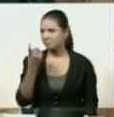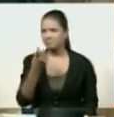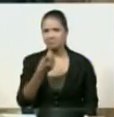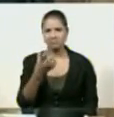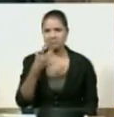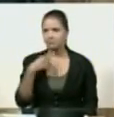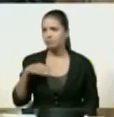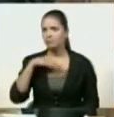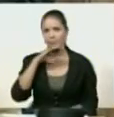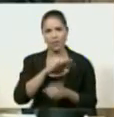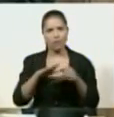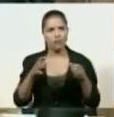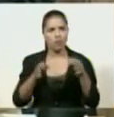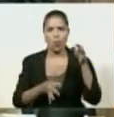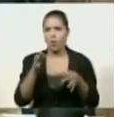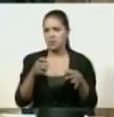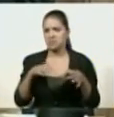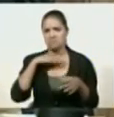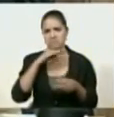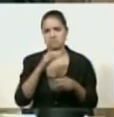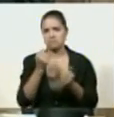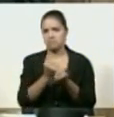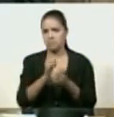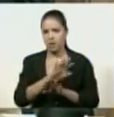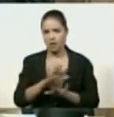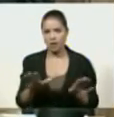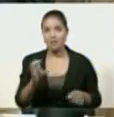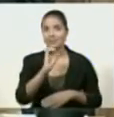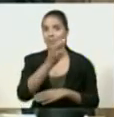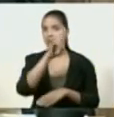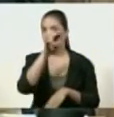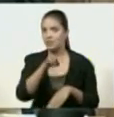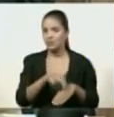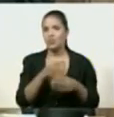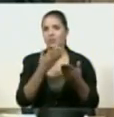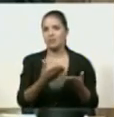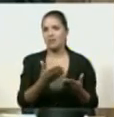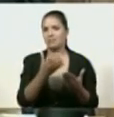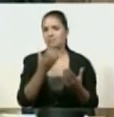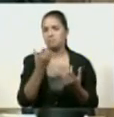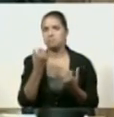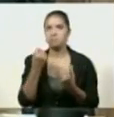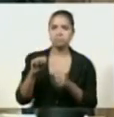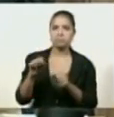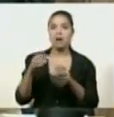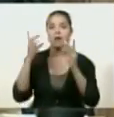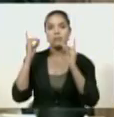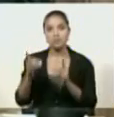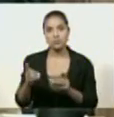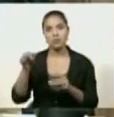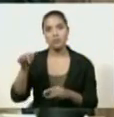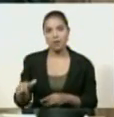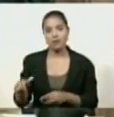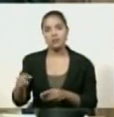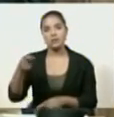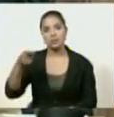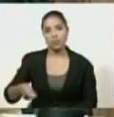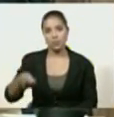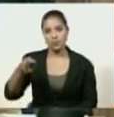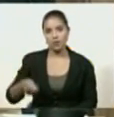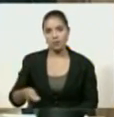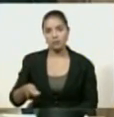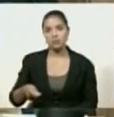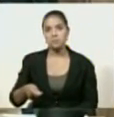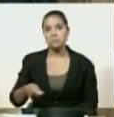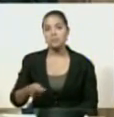en el Tribunal Supremo de Justicia. La Asamblea Nacional está en franco desacato a las decisiones de este alto tribunal.